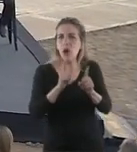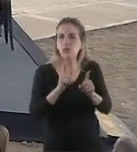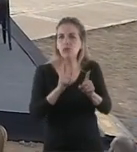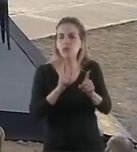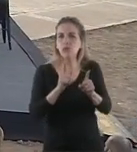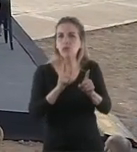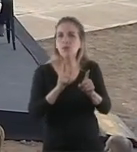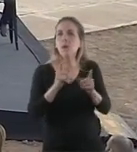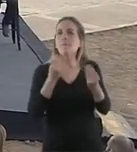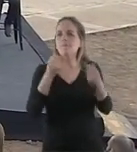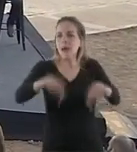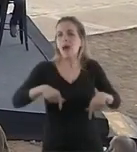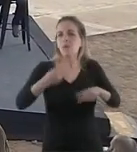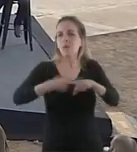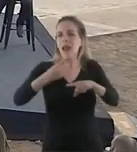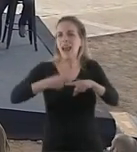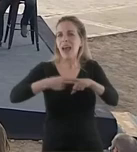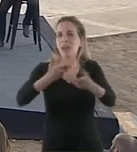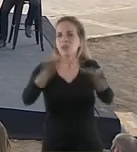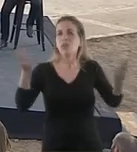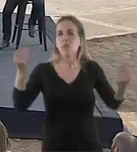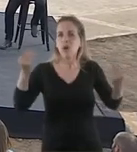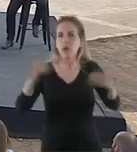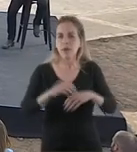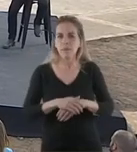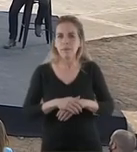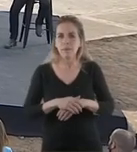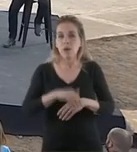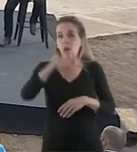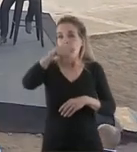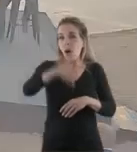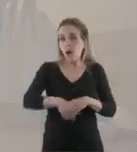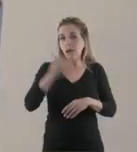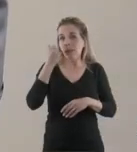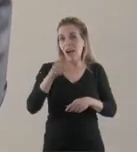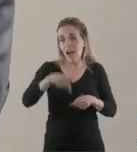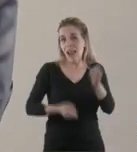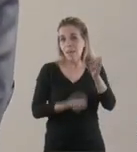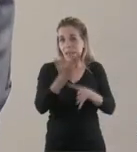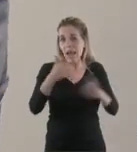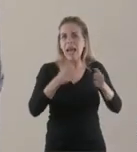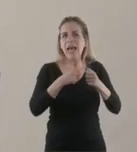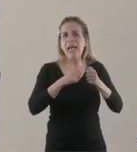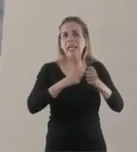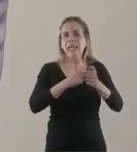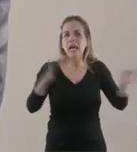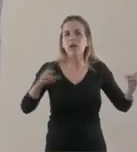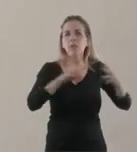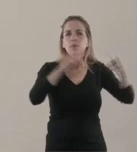para hoy porque hoy inauguramos puentes centros de